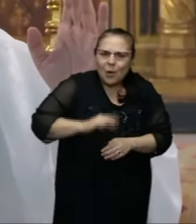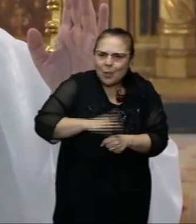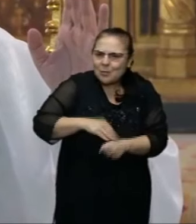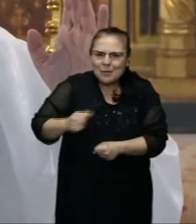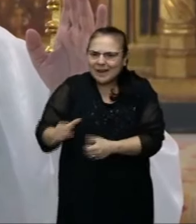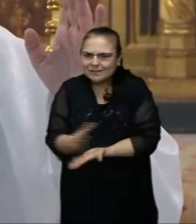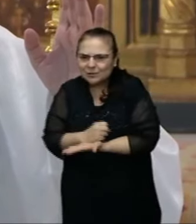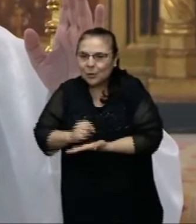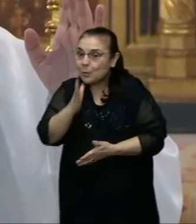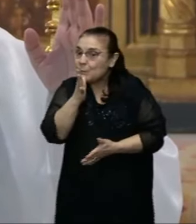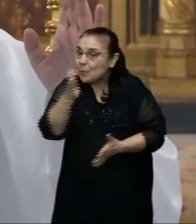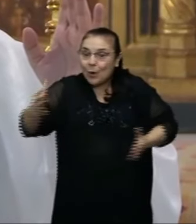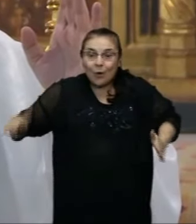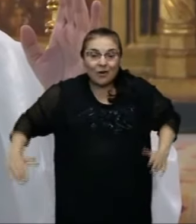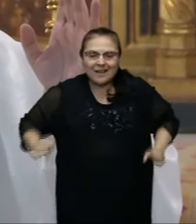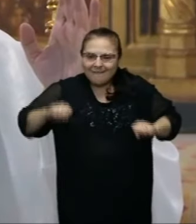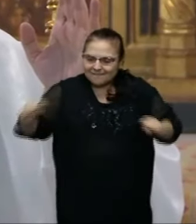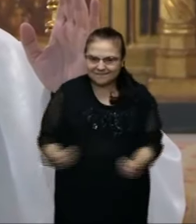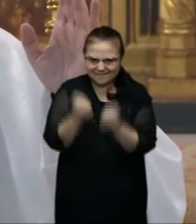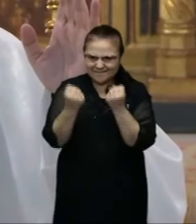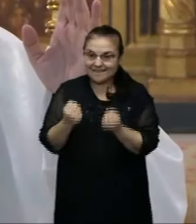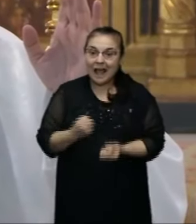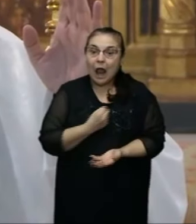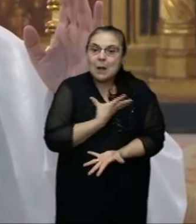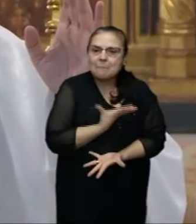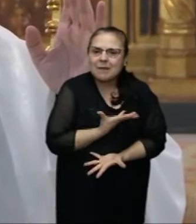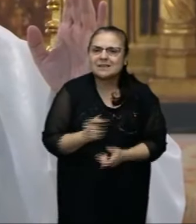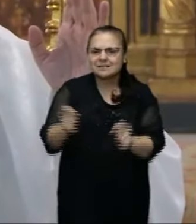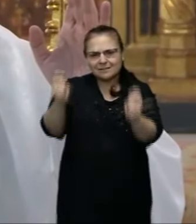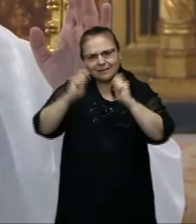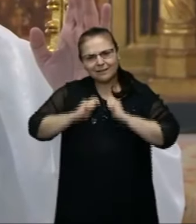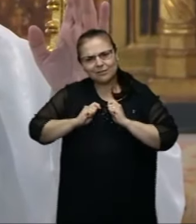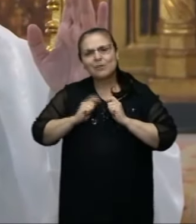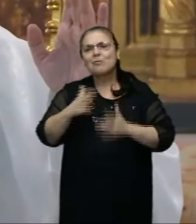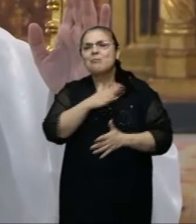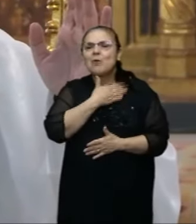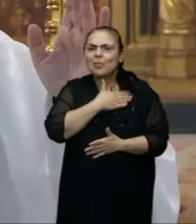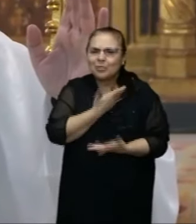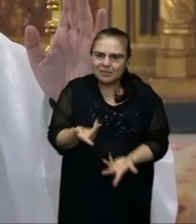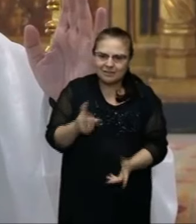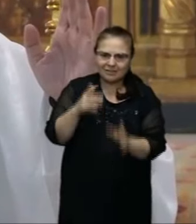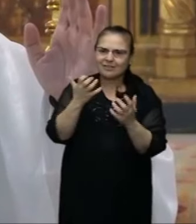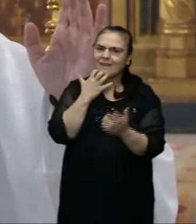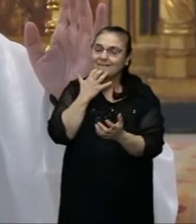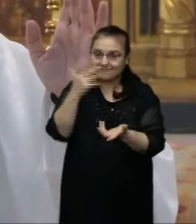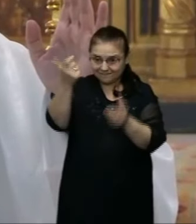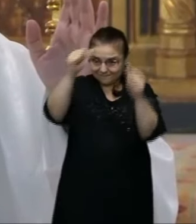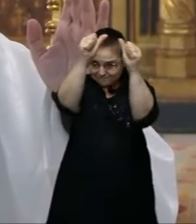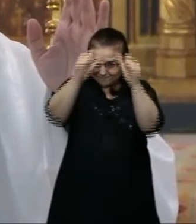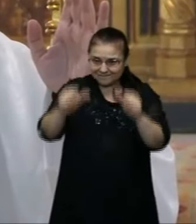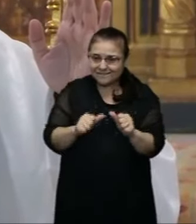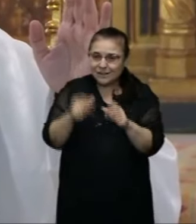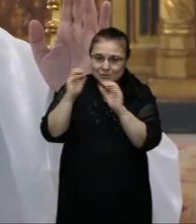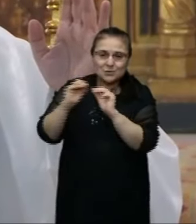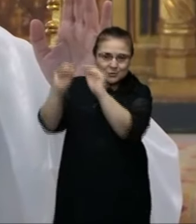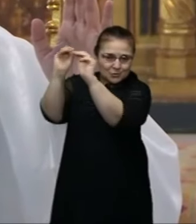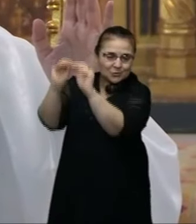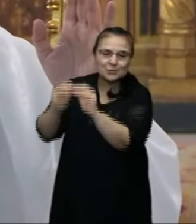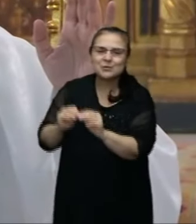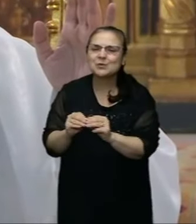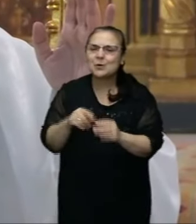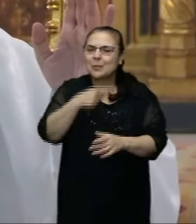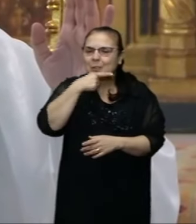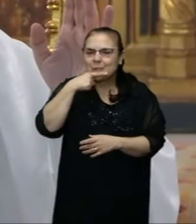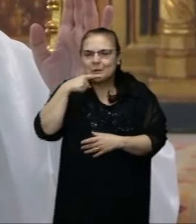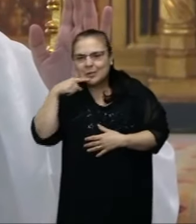de las almas. Concédenos en tu bondad, a ejemplo suyo, manifestar siempre la dulzura de tu amor en